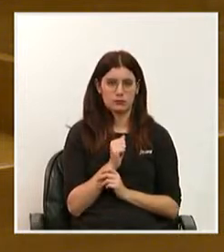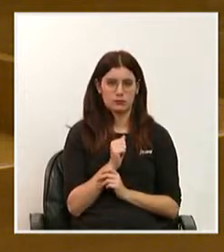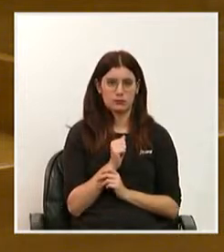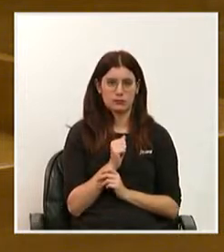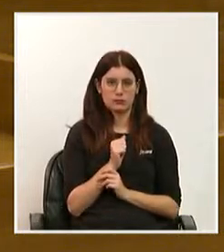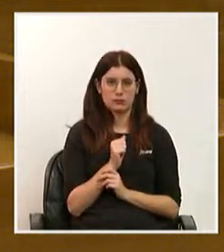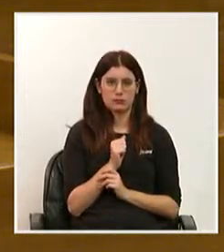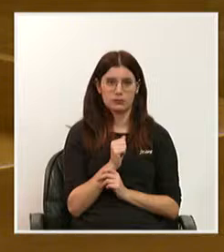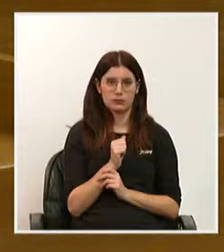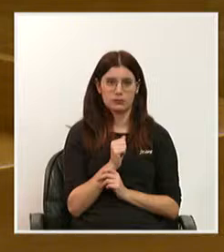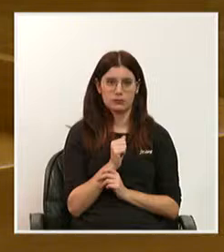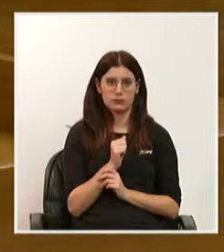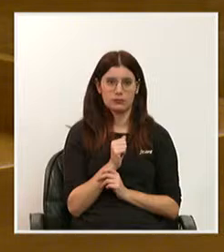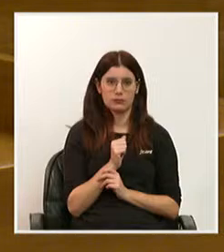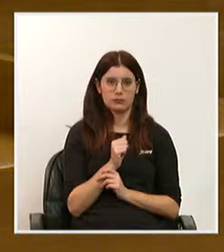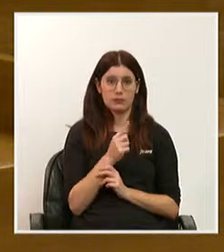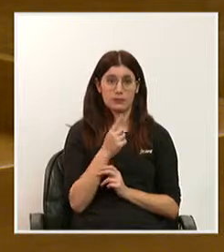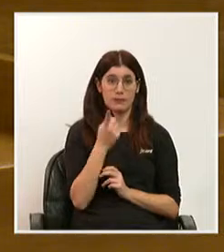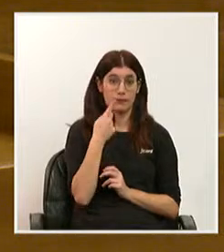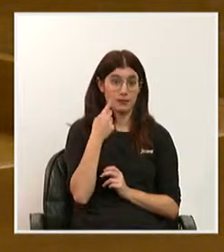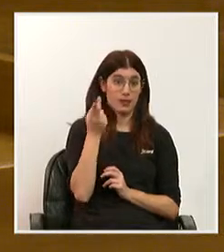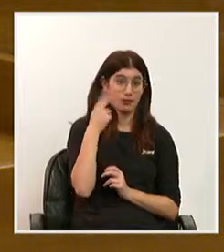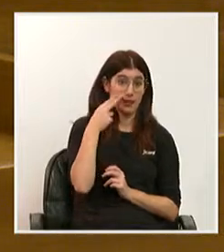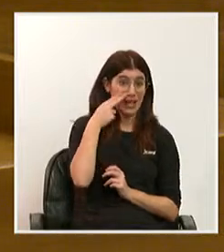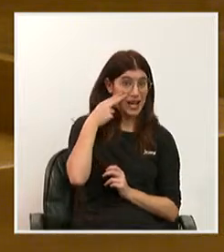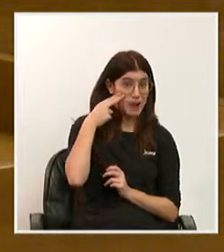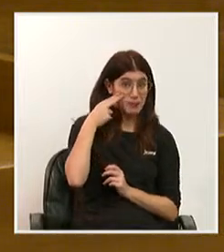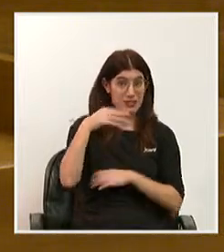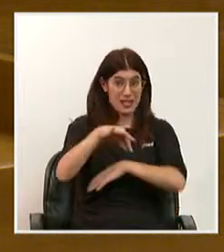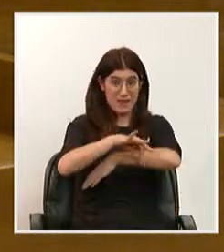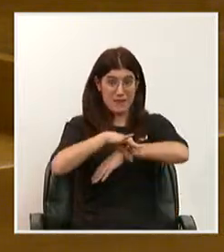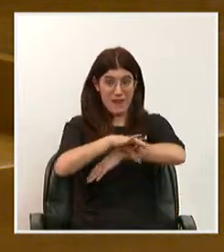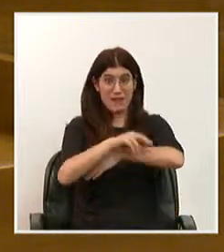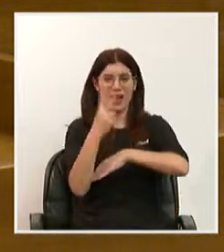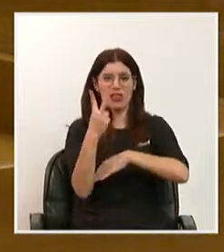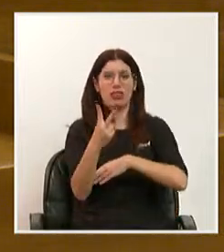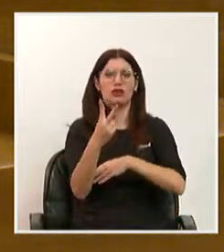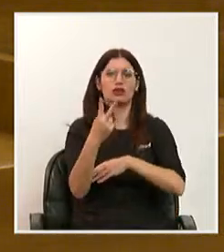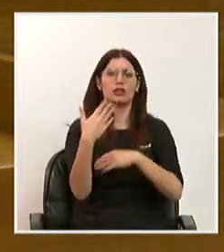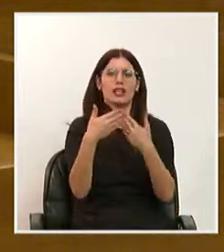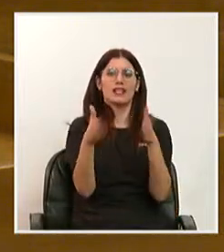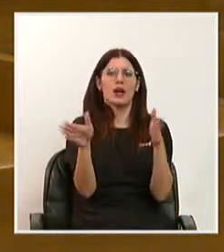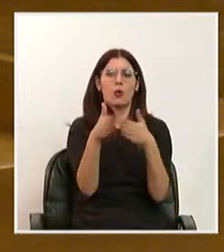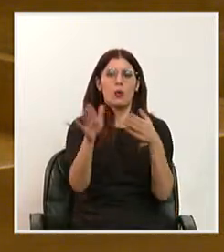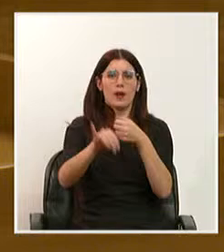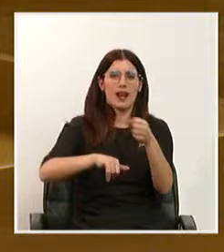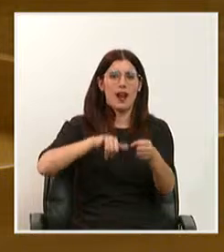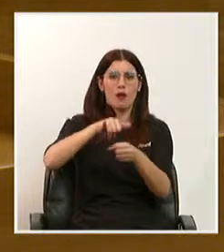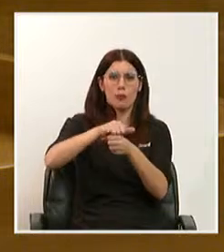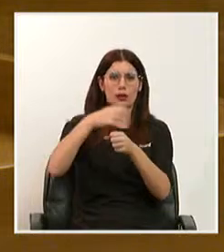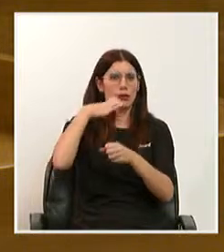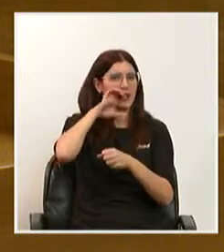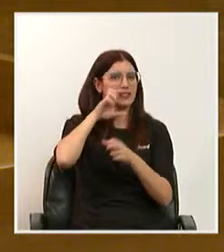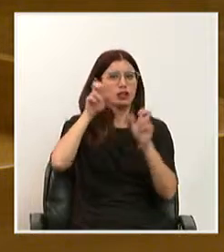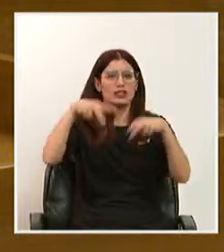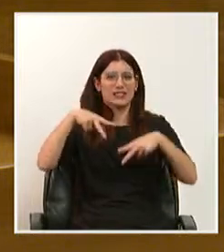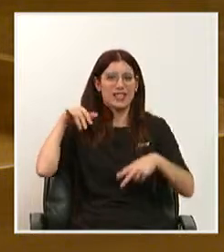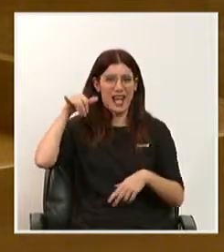end camps y fabra inauguran el aeropuerto de Castellón sin aviones